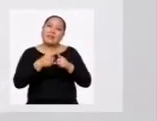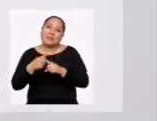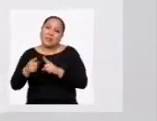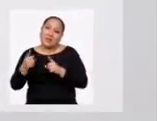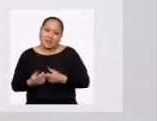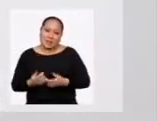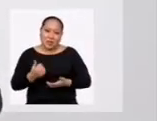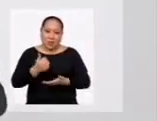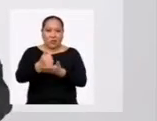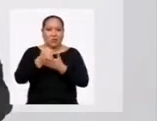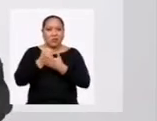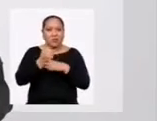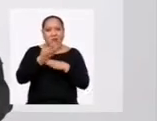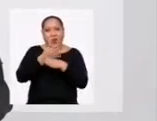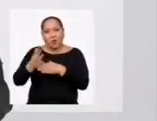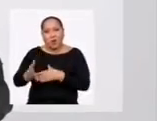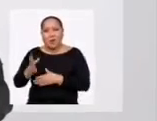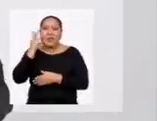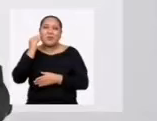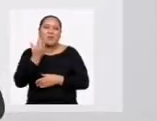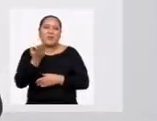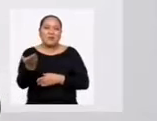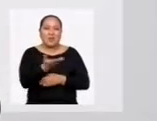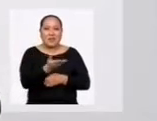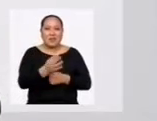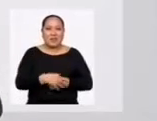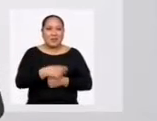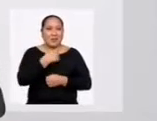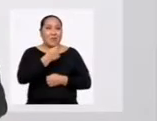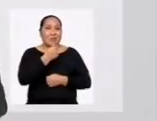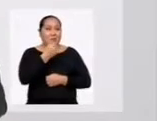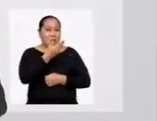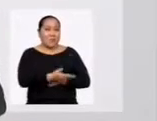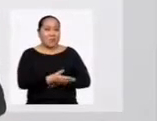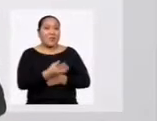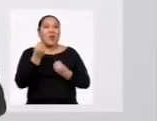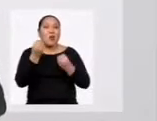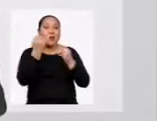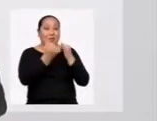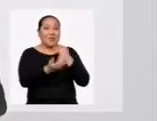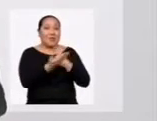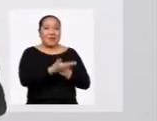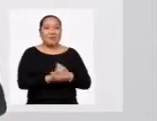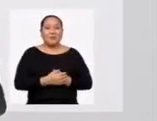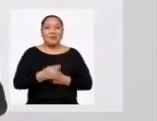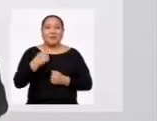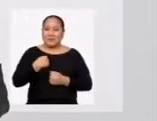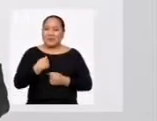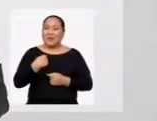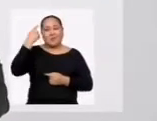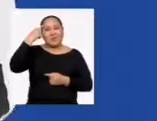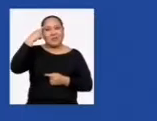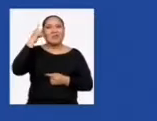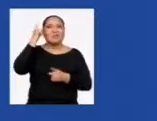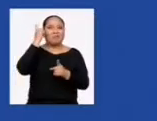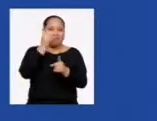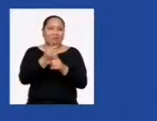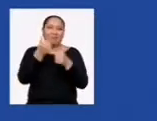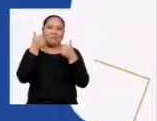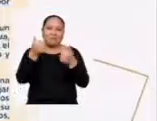si compartimos nuestras experiencias. Me gusta cómo concluyó su texto. Yo también creo que está